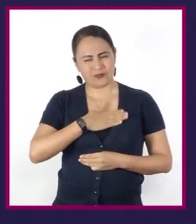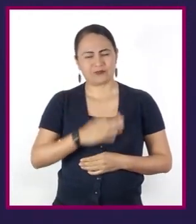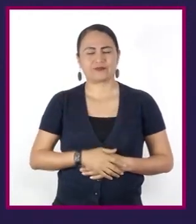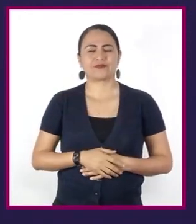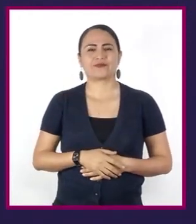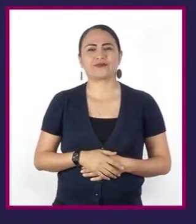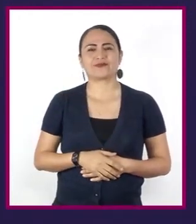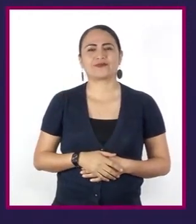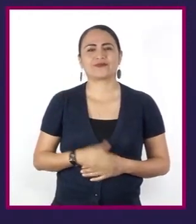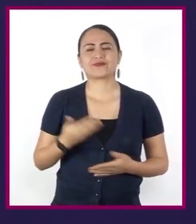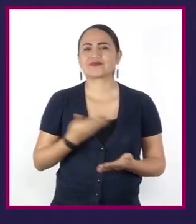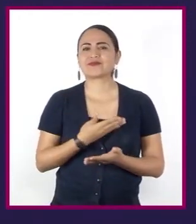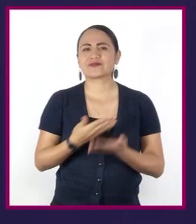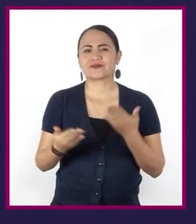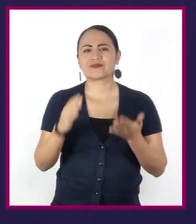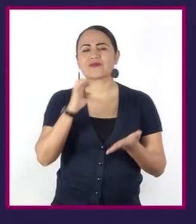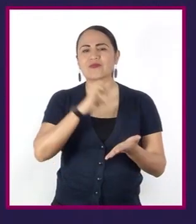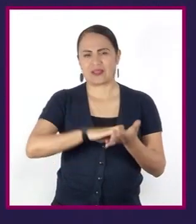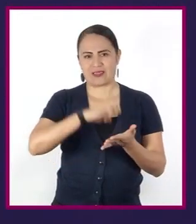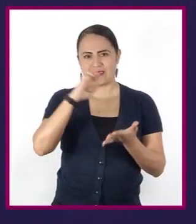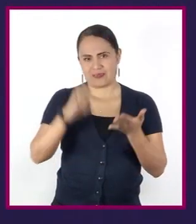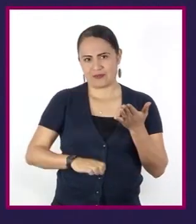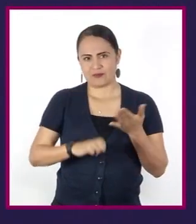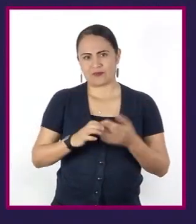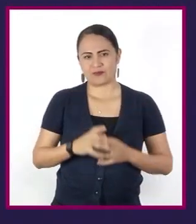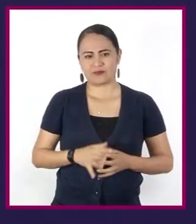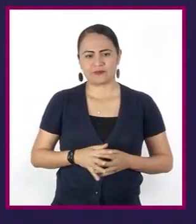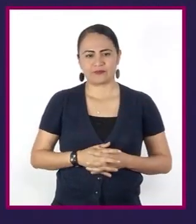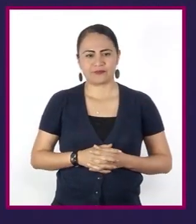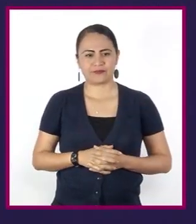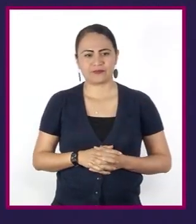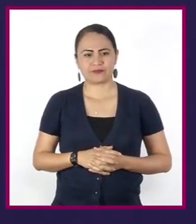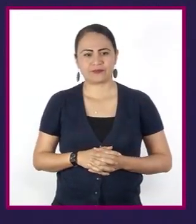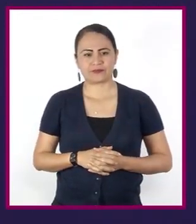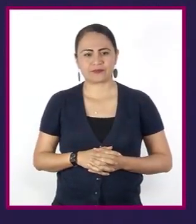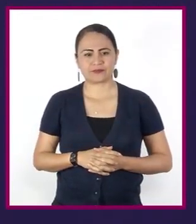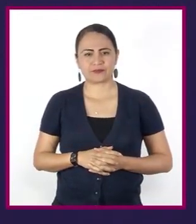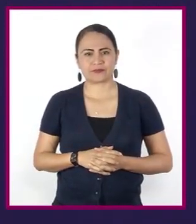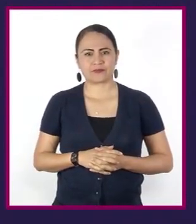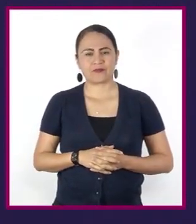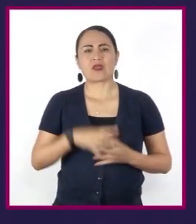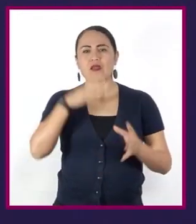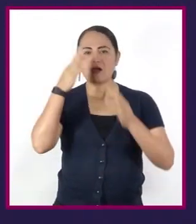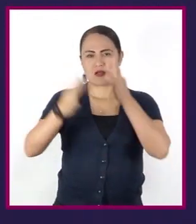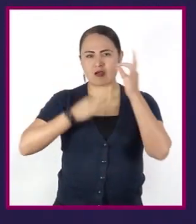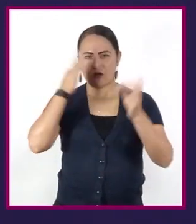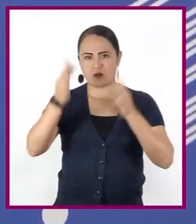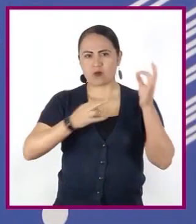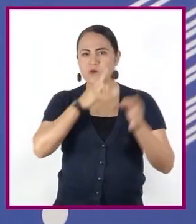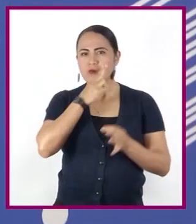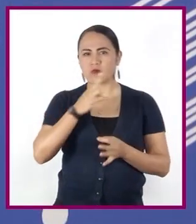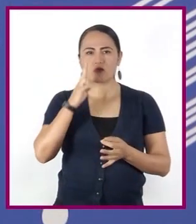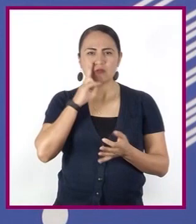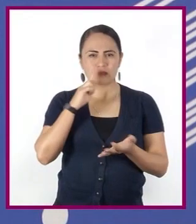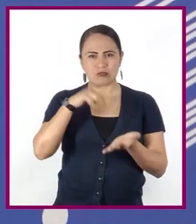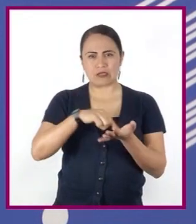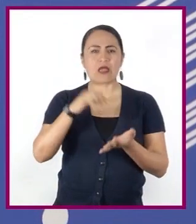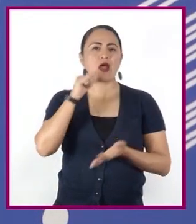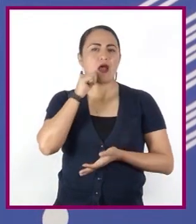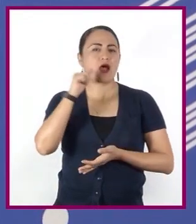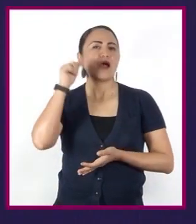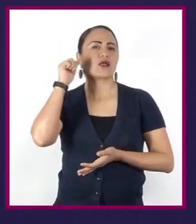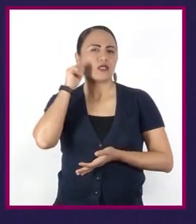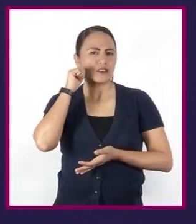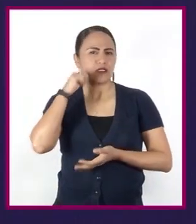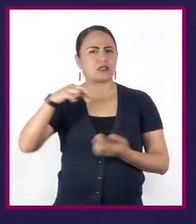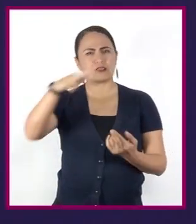vamos a ver un ejemplo para que te quede más claro. Aquí hay una nota informativa sobre algo que sucedió ayer en